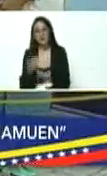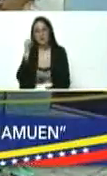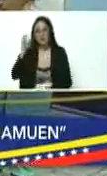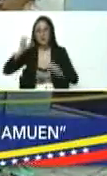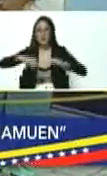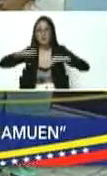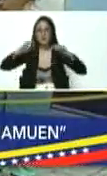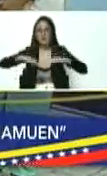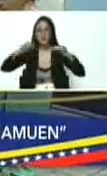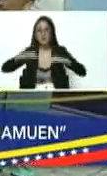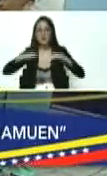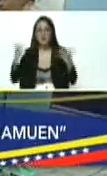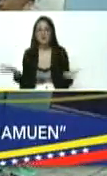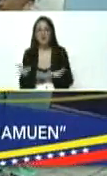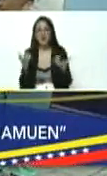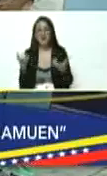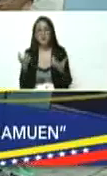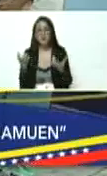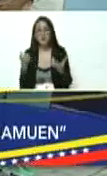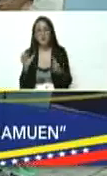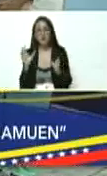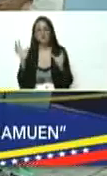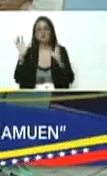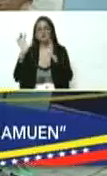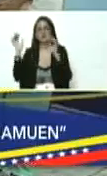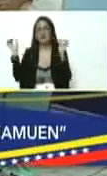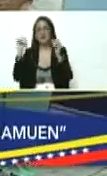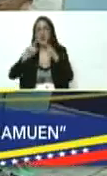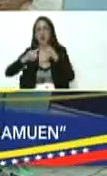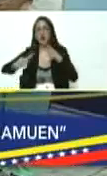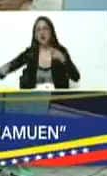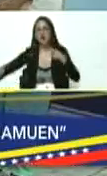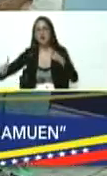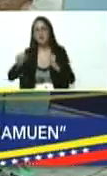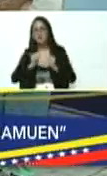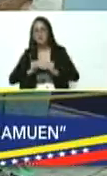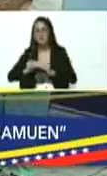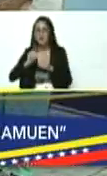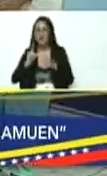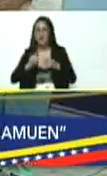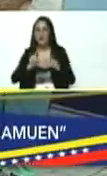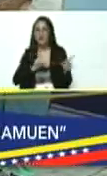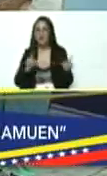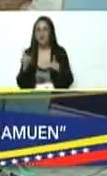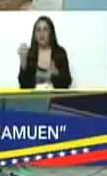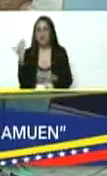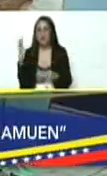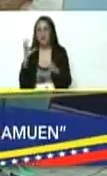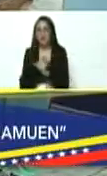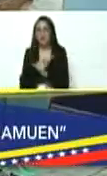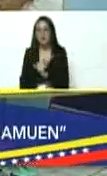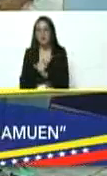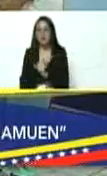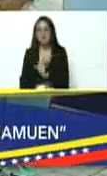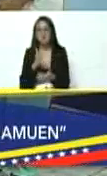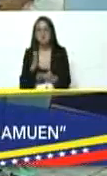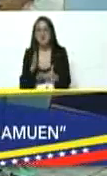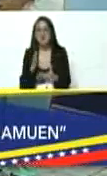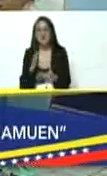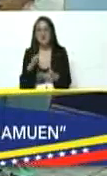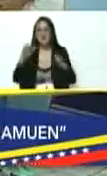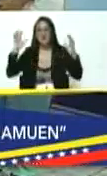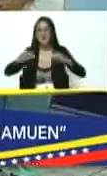lluvia, se quemó un banco de transformadores y reparamos el banco de transformadores. Y anoche parecía que la